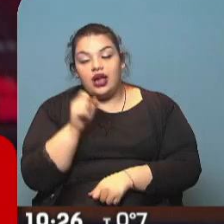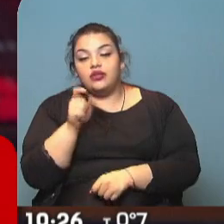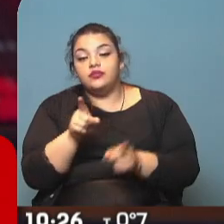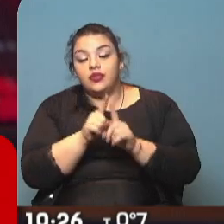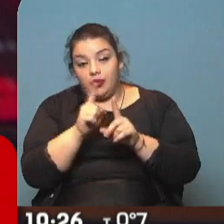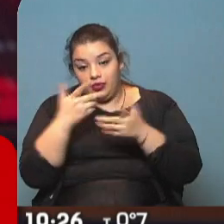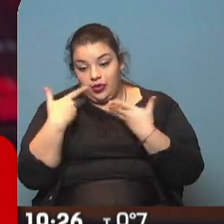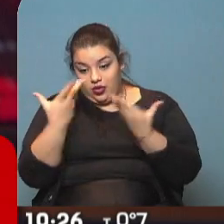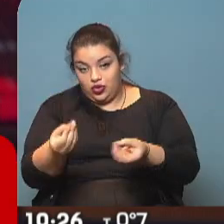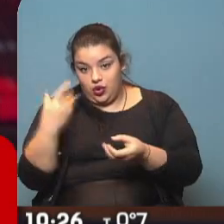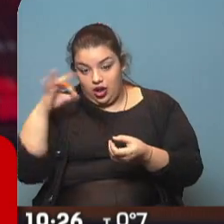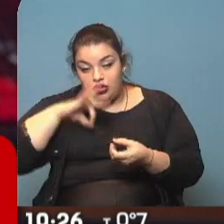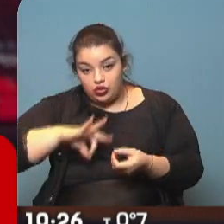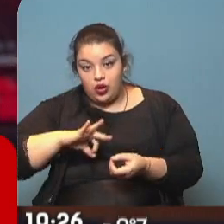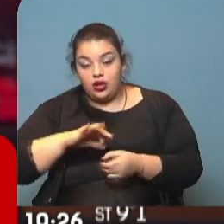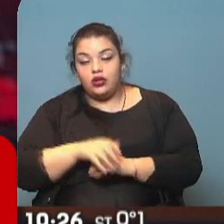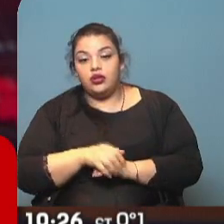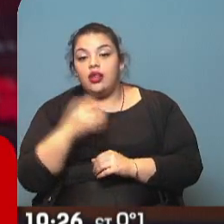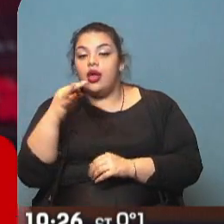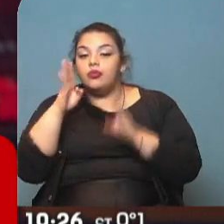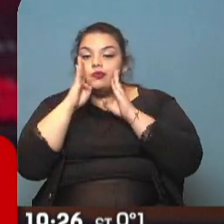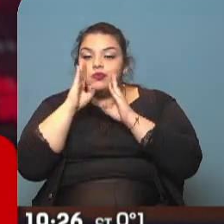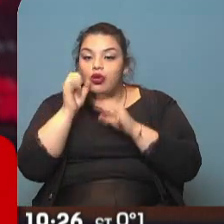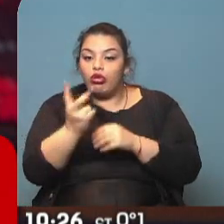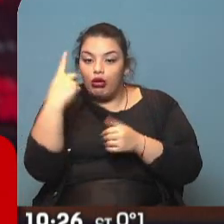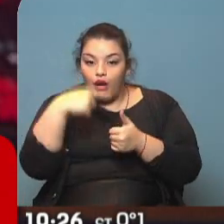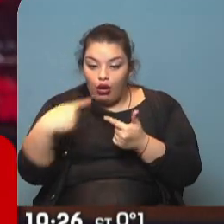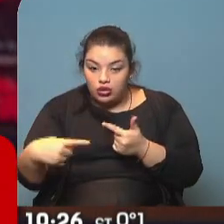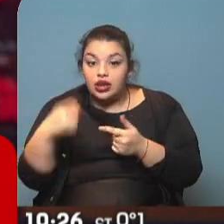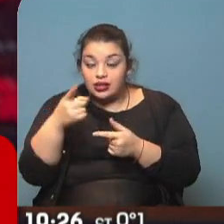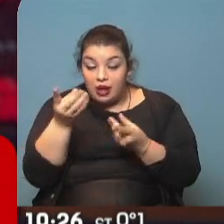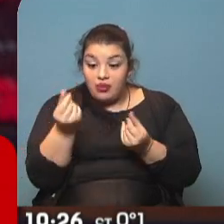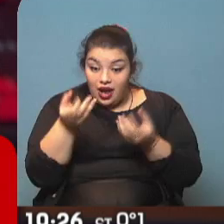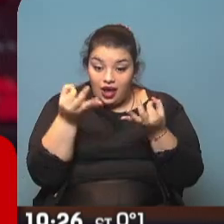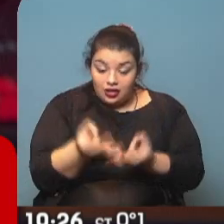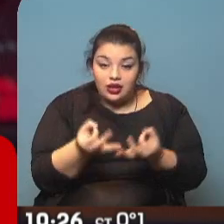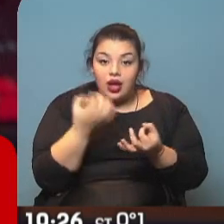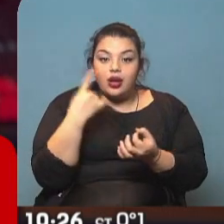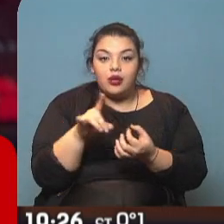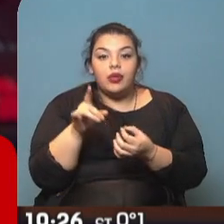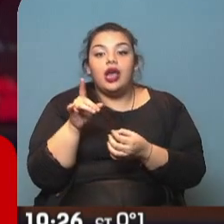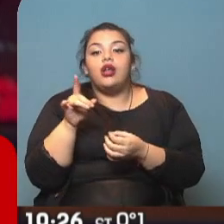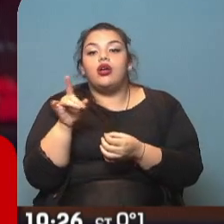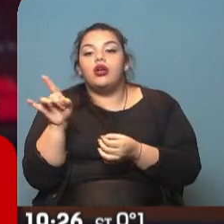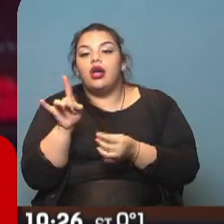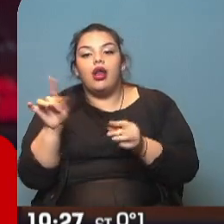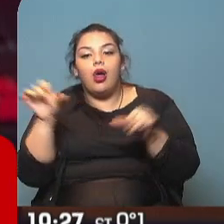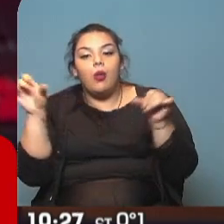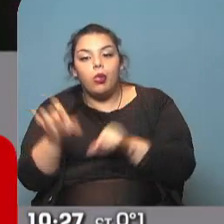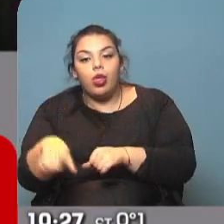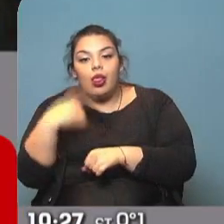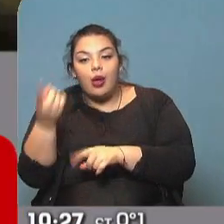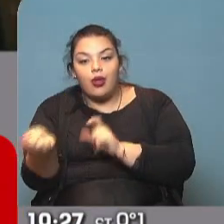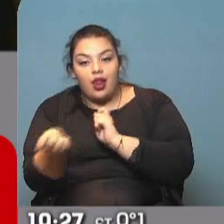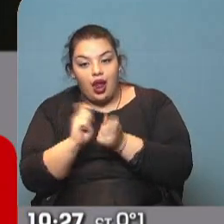cual... Hay que prestar atención a estas dos cosas, que sea un paquete fuerte, pero que no te aniquile políticamente la condición del ajuste fiscal. Si